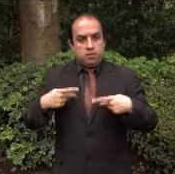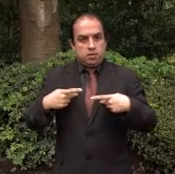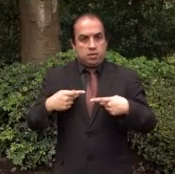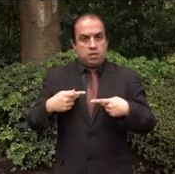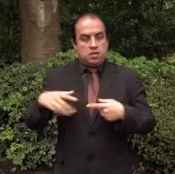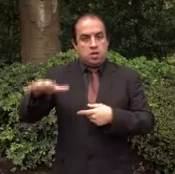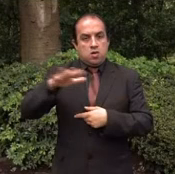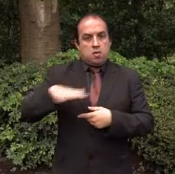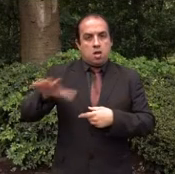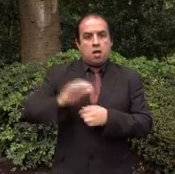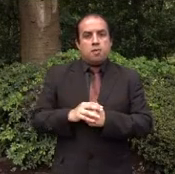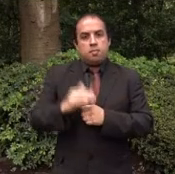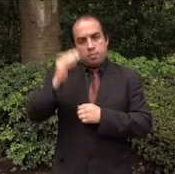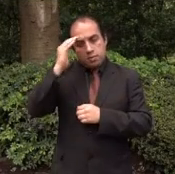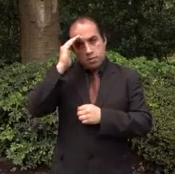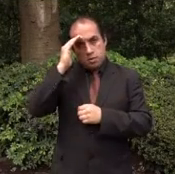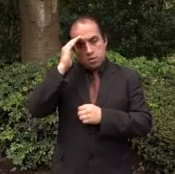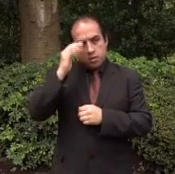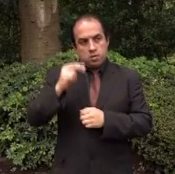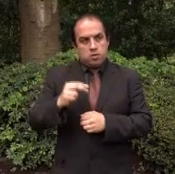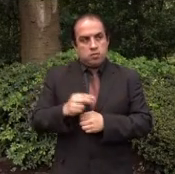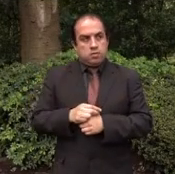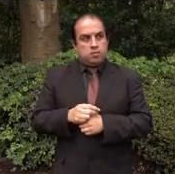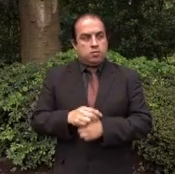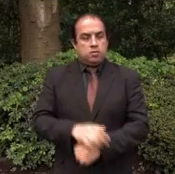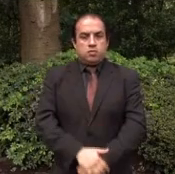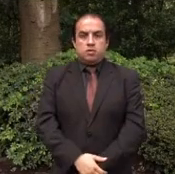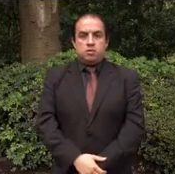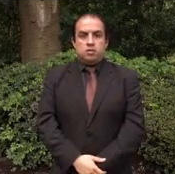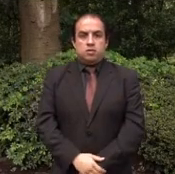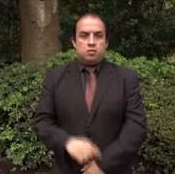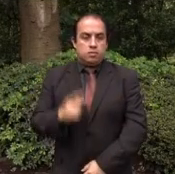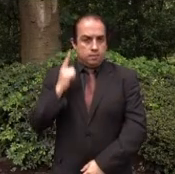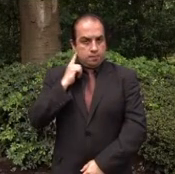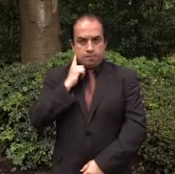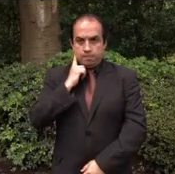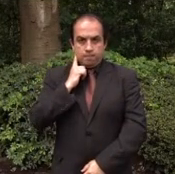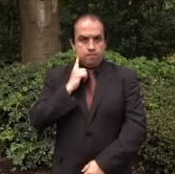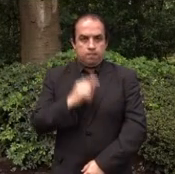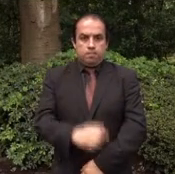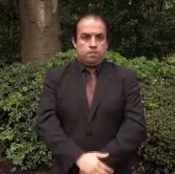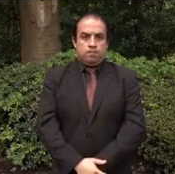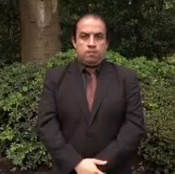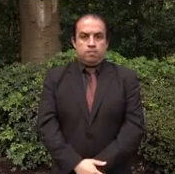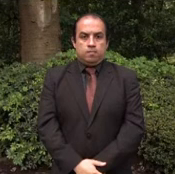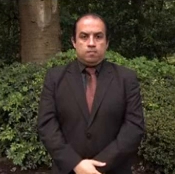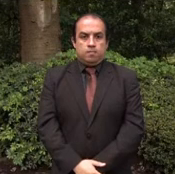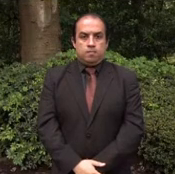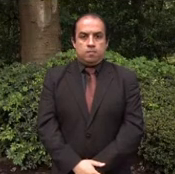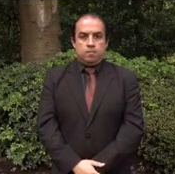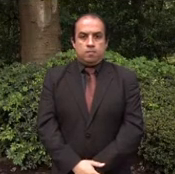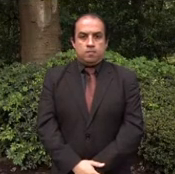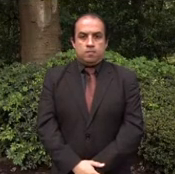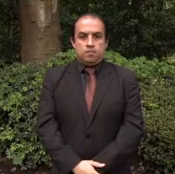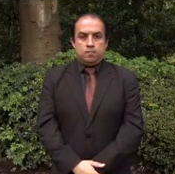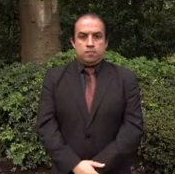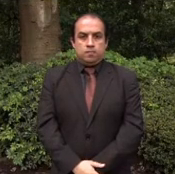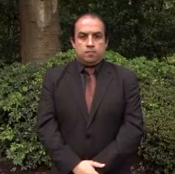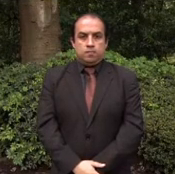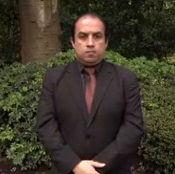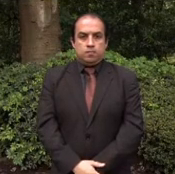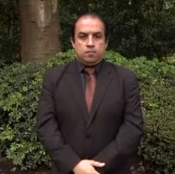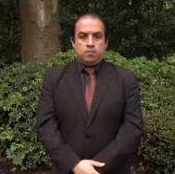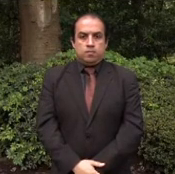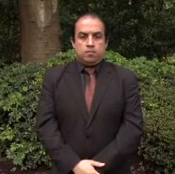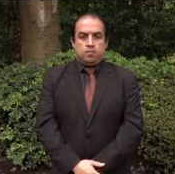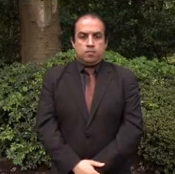de reflexión sobre nuestra profunda cultura de la muerte, una de las prácticas más importantes de México, el Día de Muertos. El Pabellón